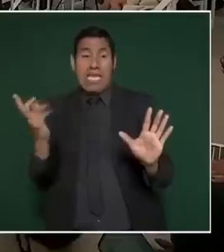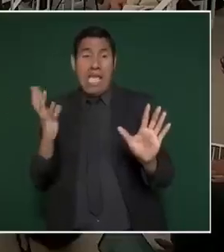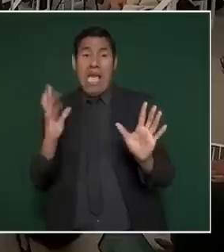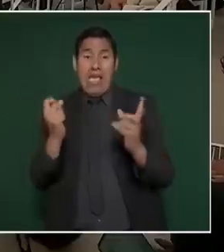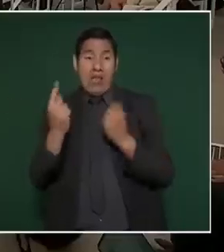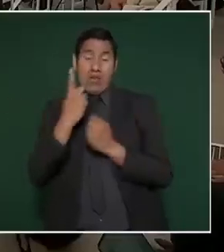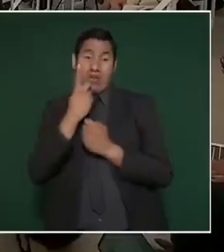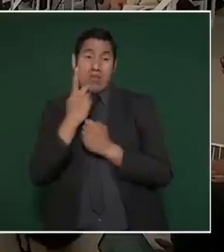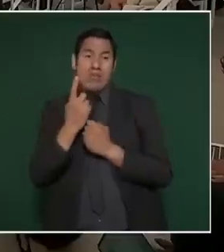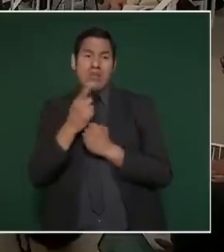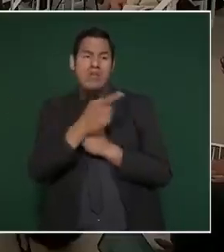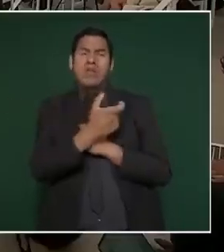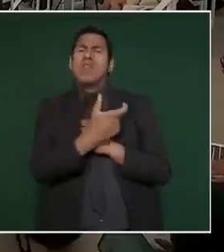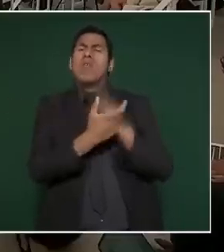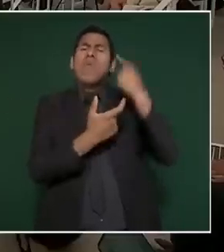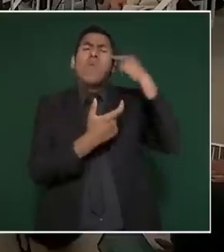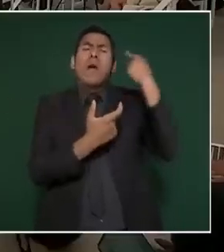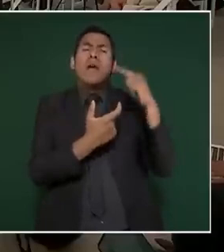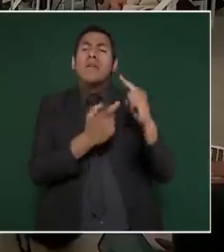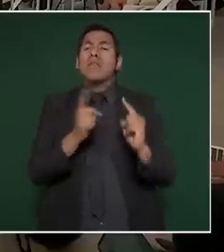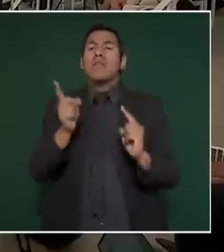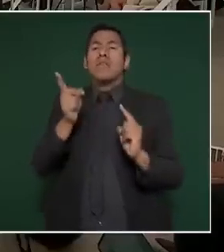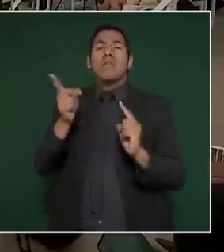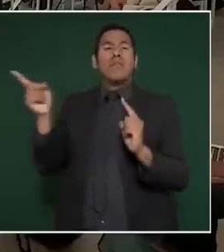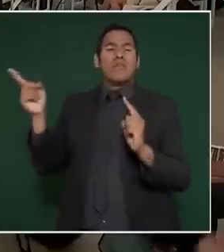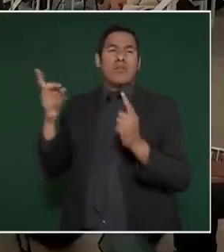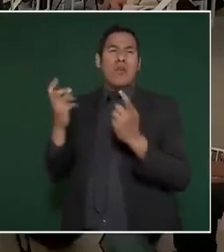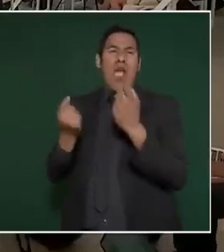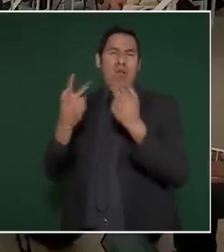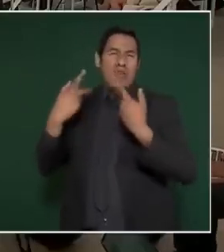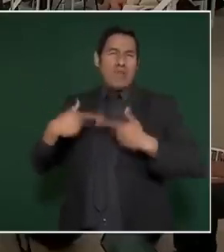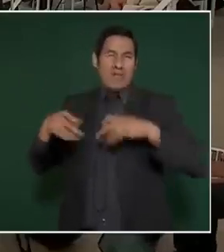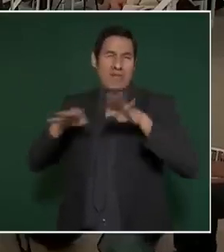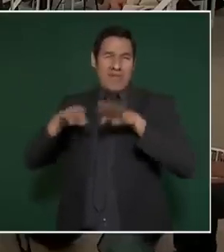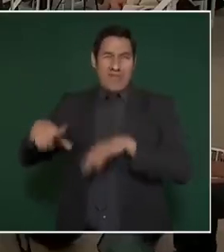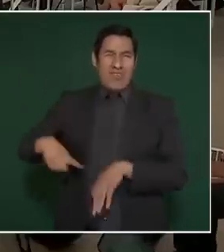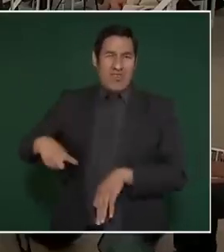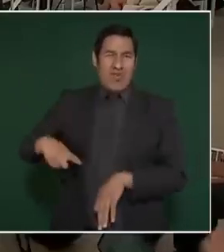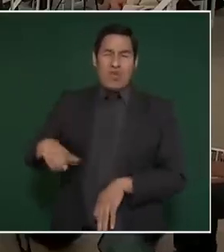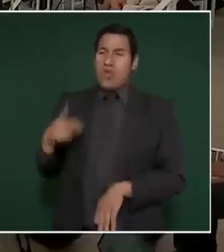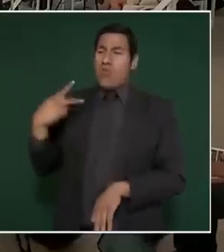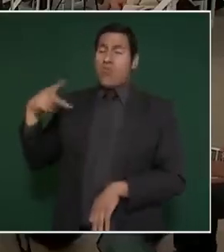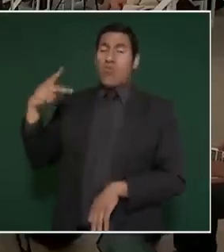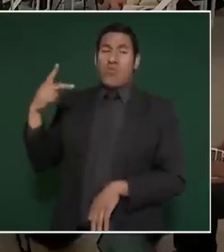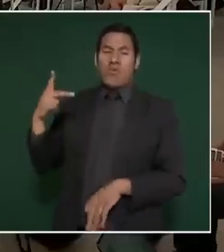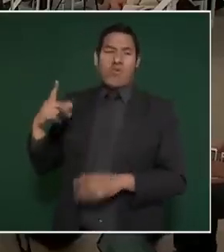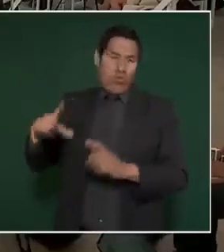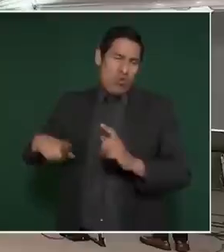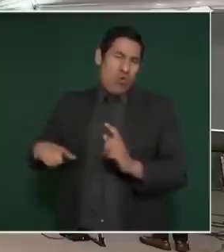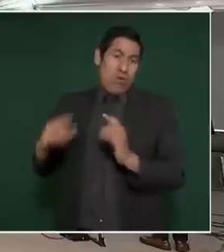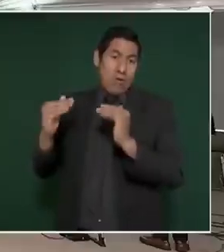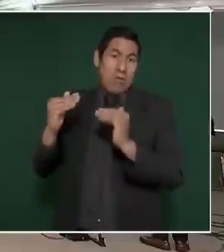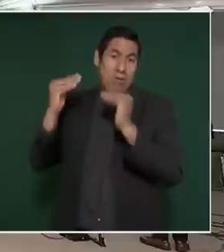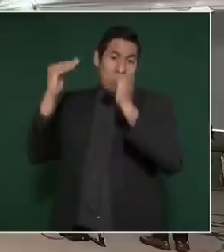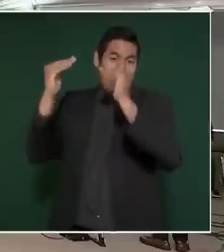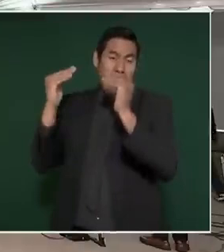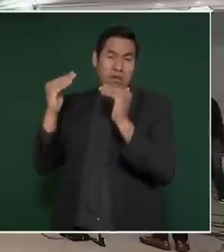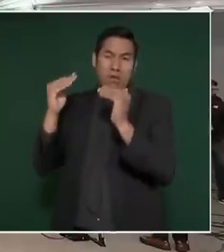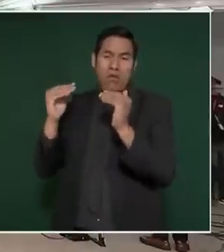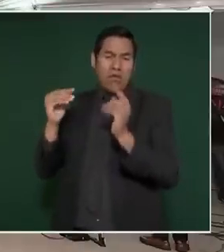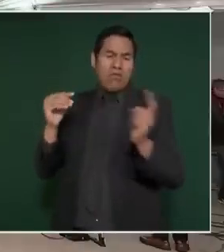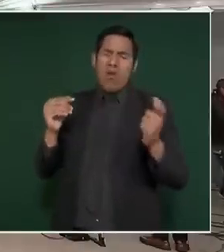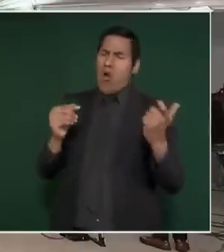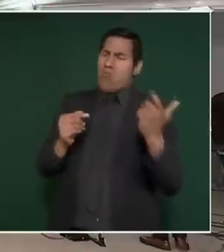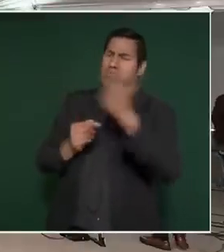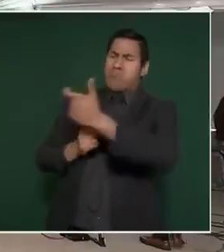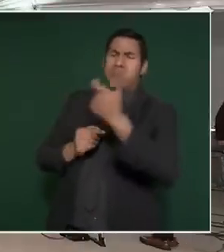mantener pues privilegios que no tienen muchos funcionarios públicos, pero que sí tienen funcionarios de alto nivel en el Poder Judicial. Nos comentaba el